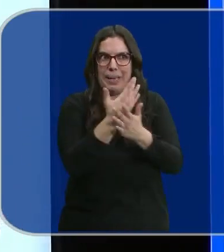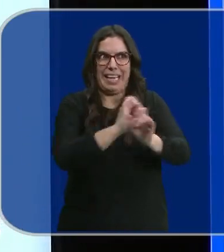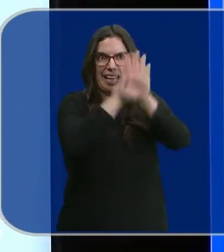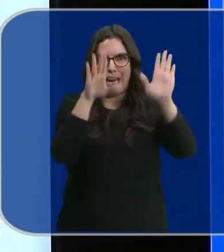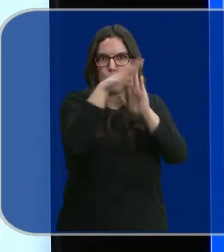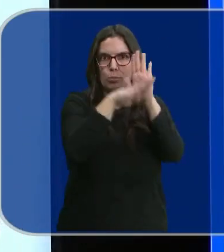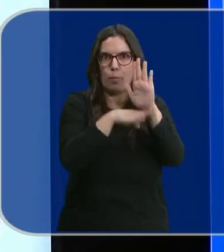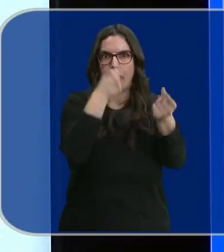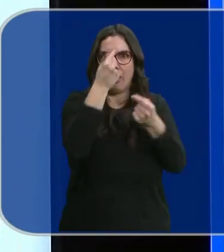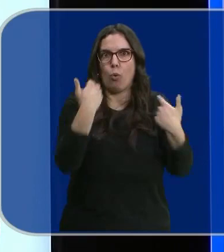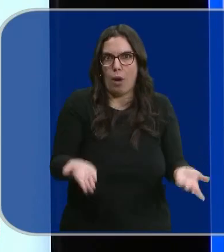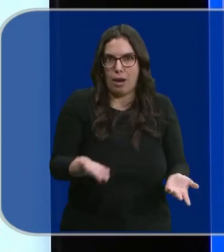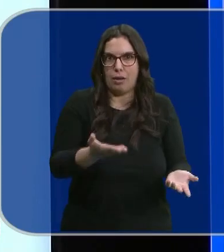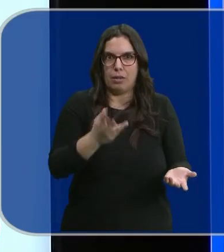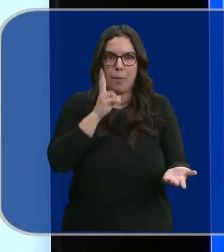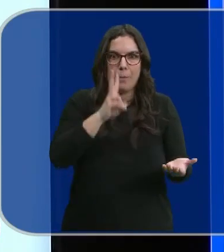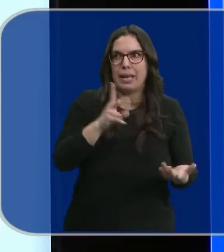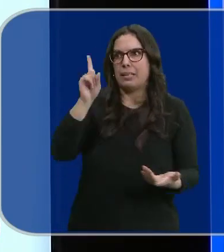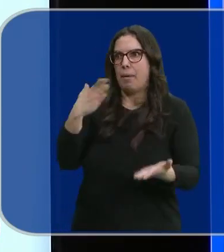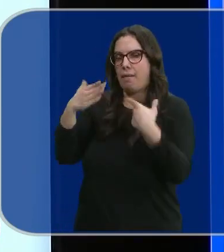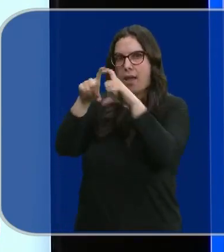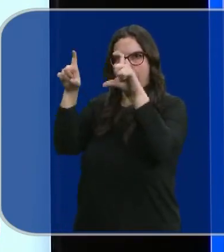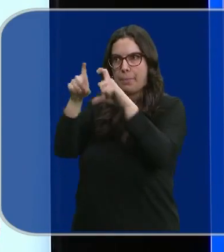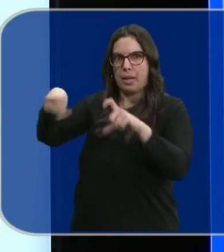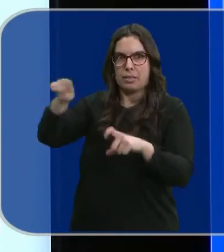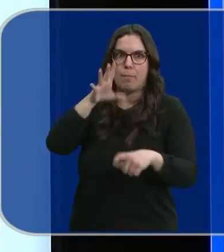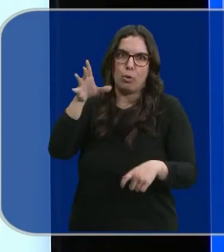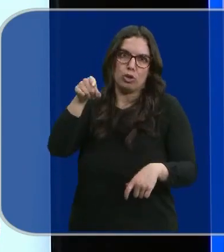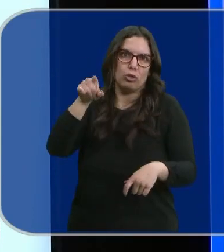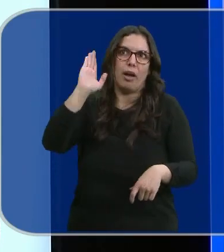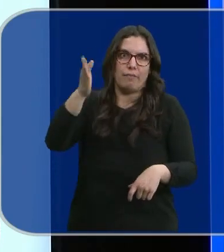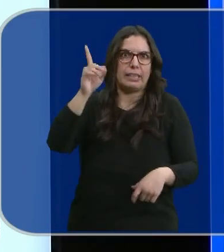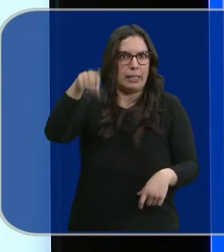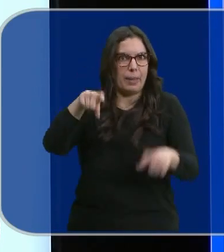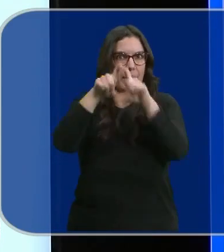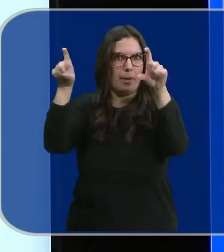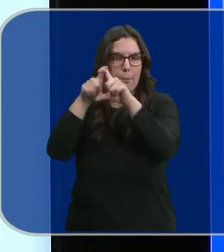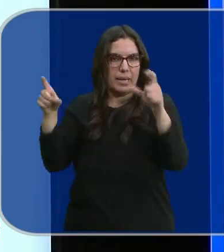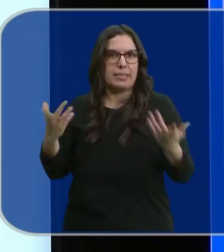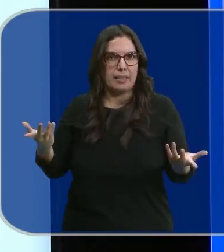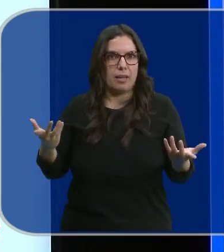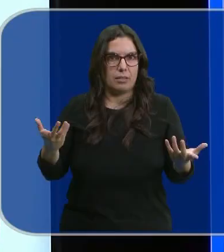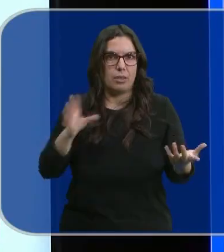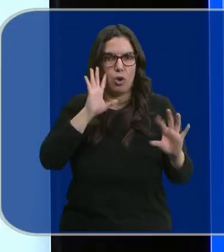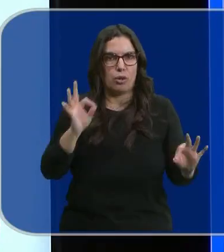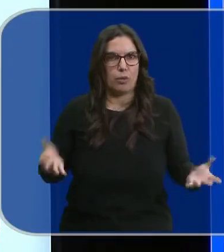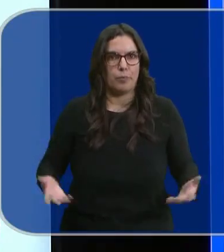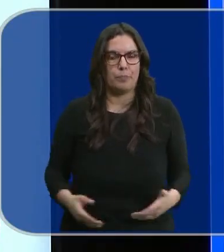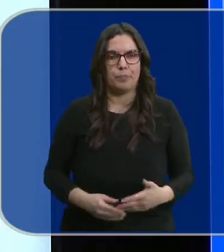proponen. Quiero poder verlo con las empresas, porque esto es una cuestión que afecta también al